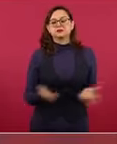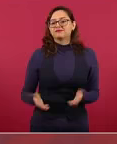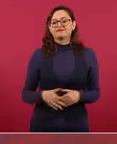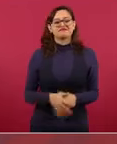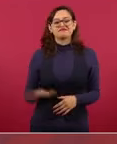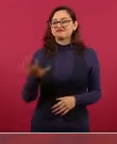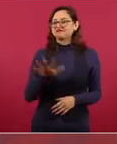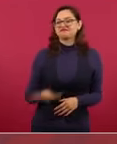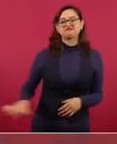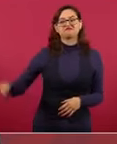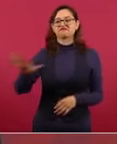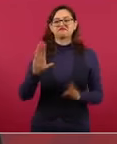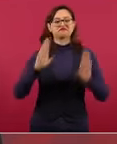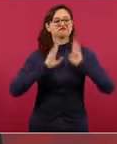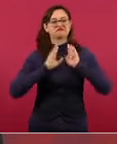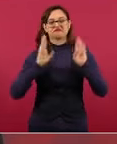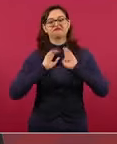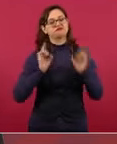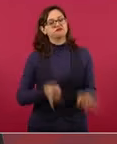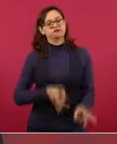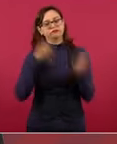al ejército nacional